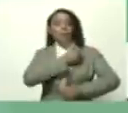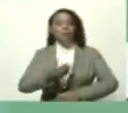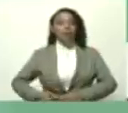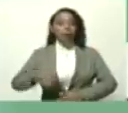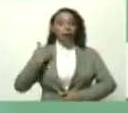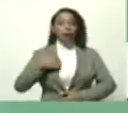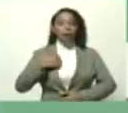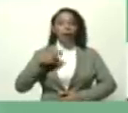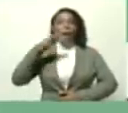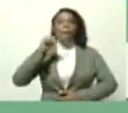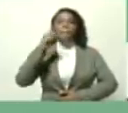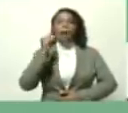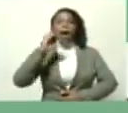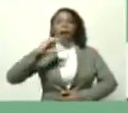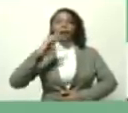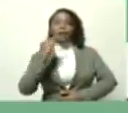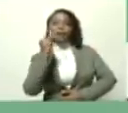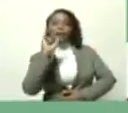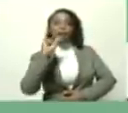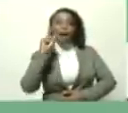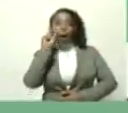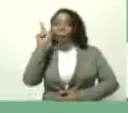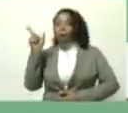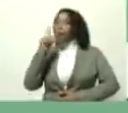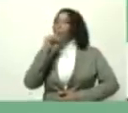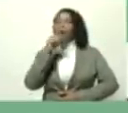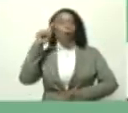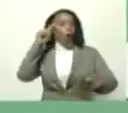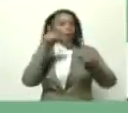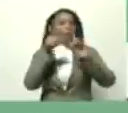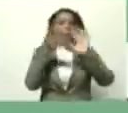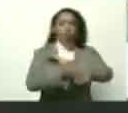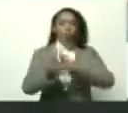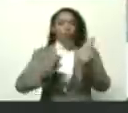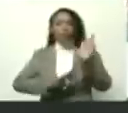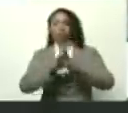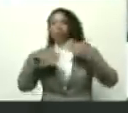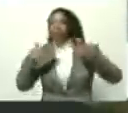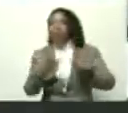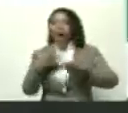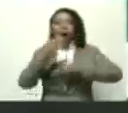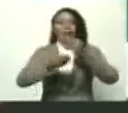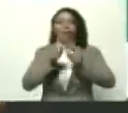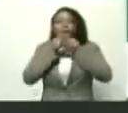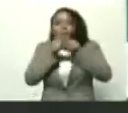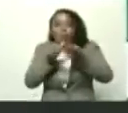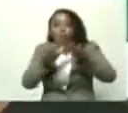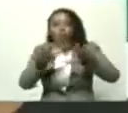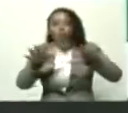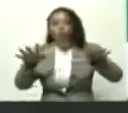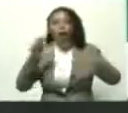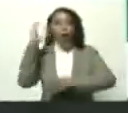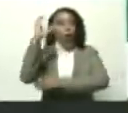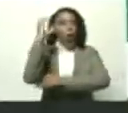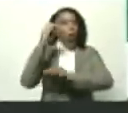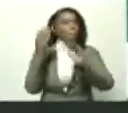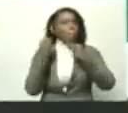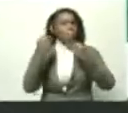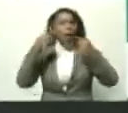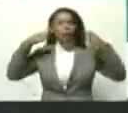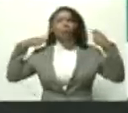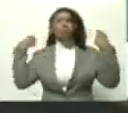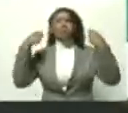Argentina, Mauricio Macri, que no tenían otro objeto que desplegar tropas en Colombia para